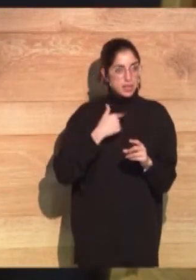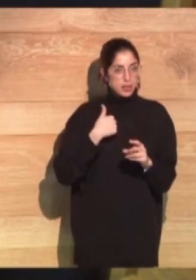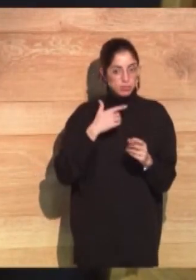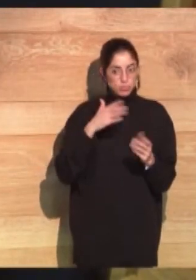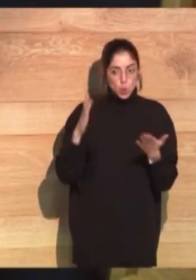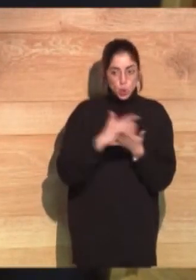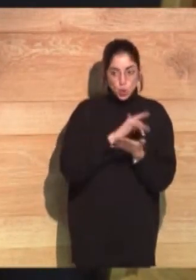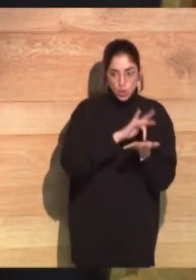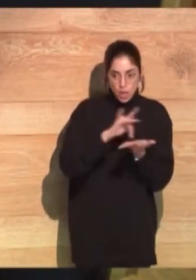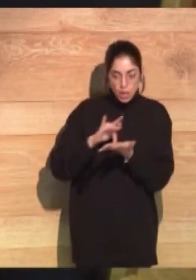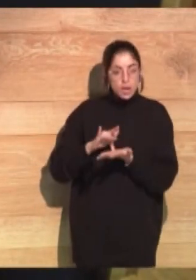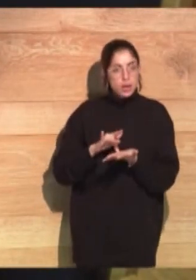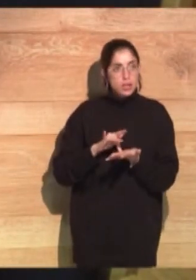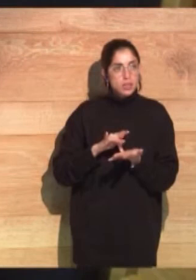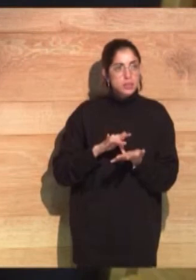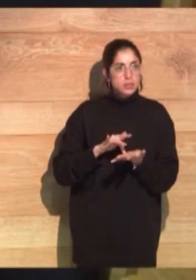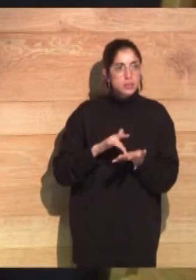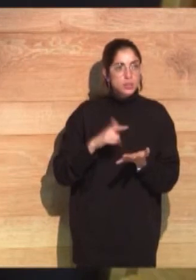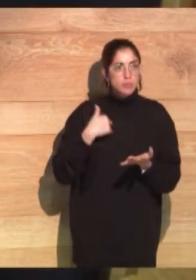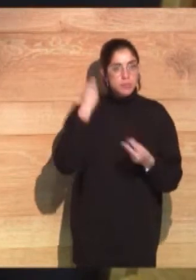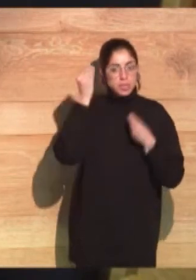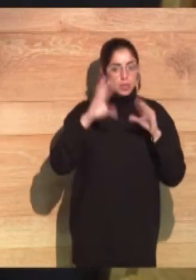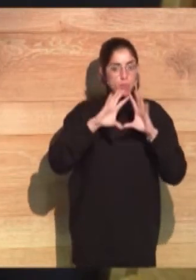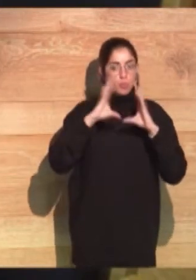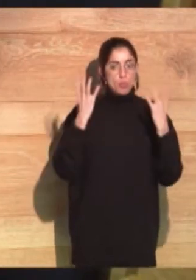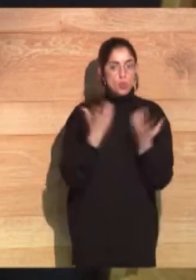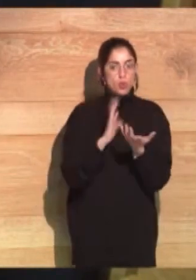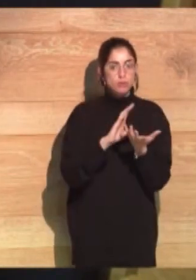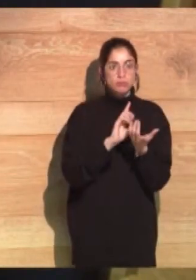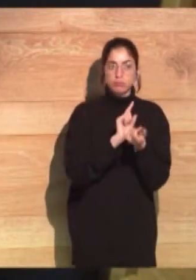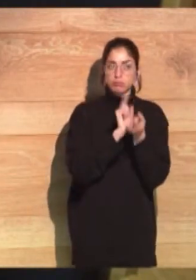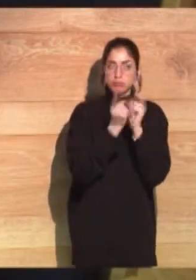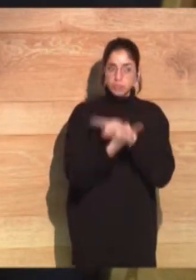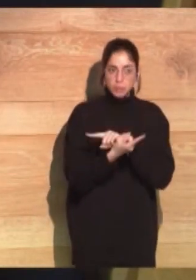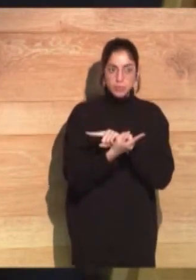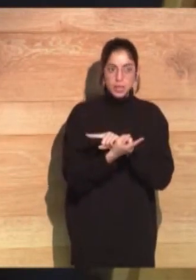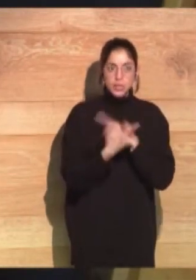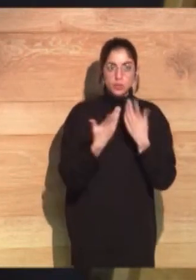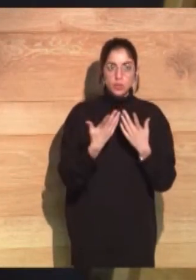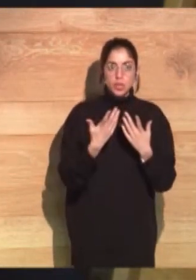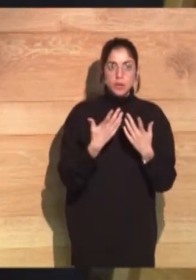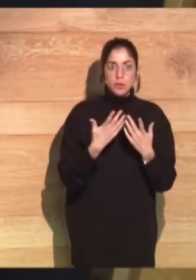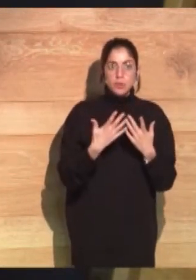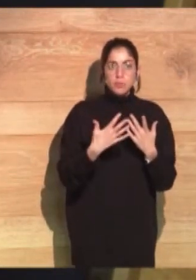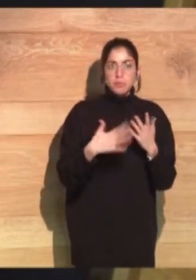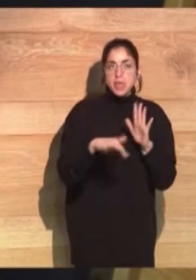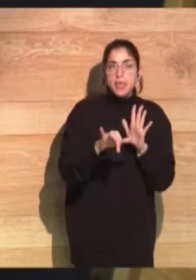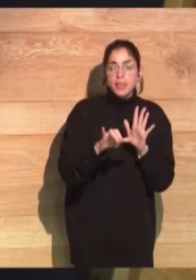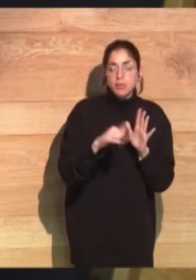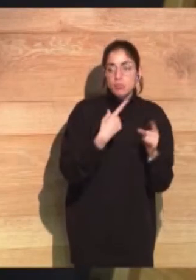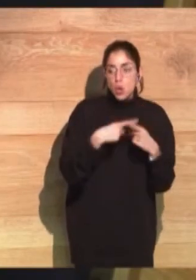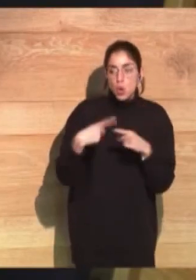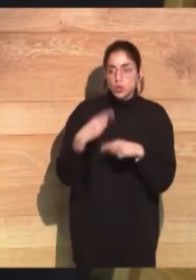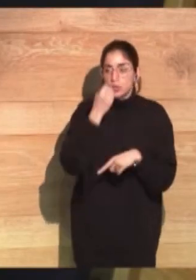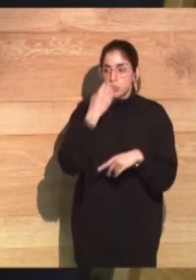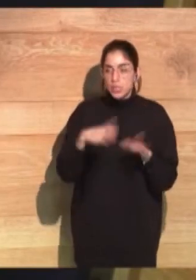que el mundo está cambiando y que se acercan cosas buenas.